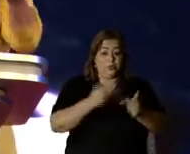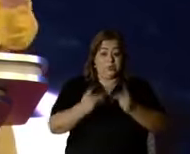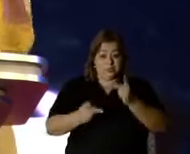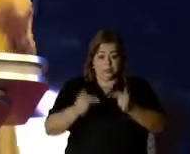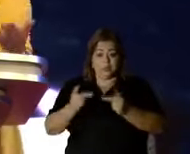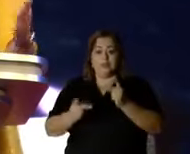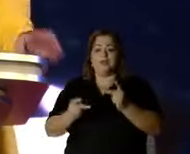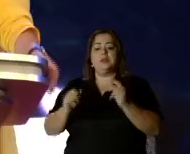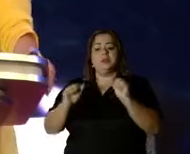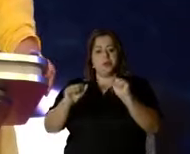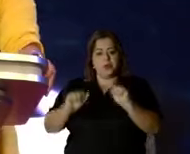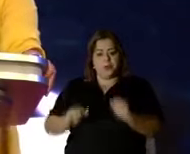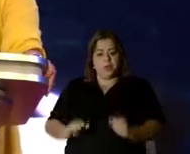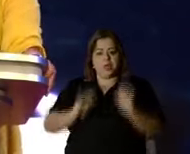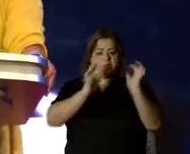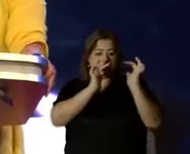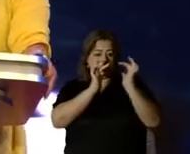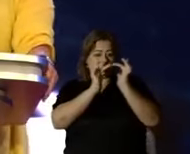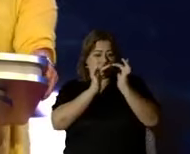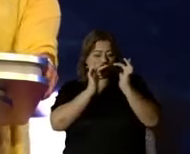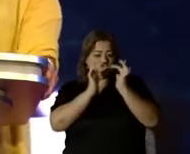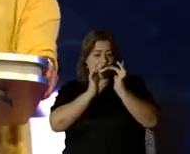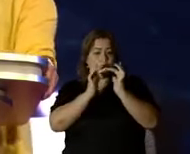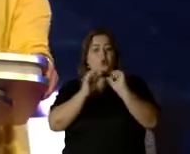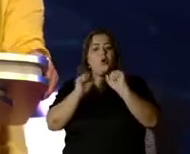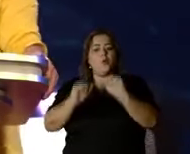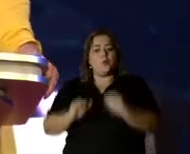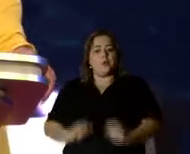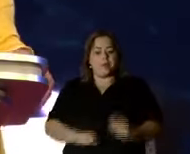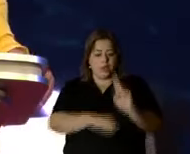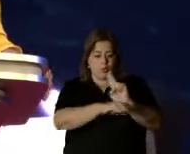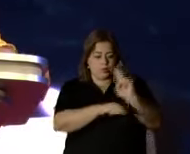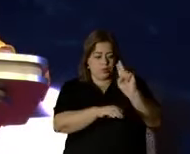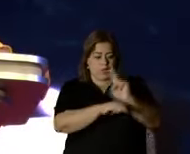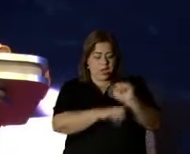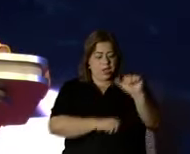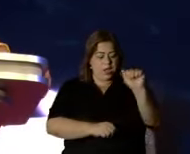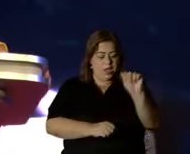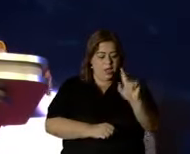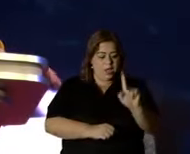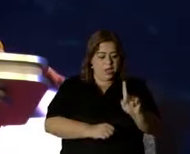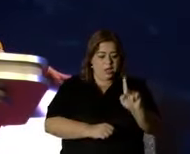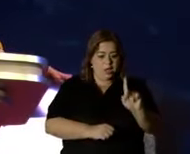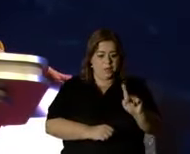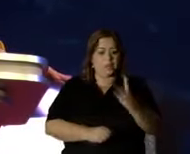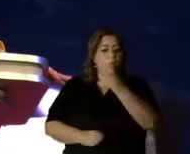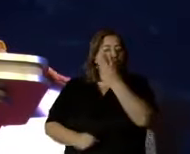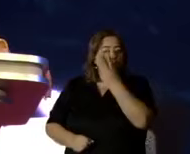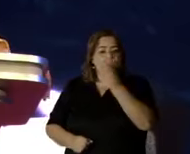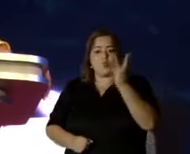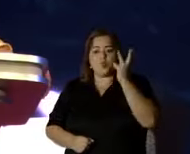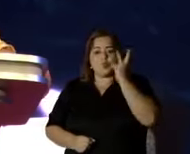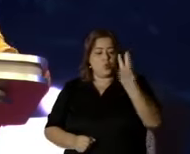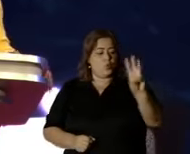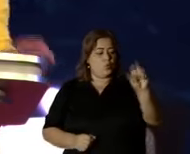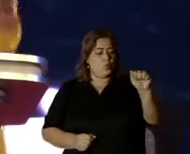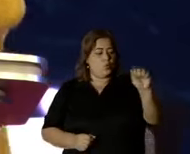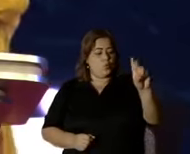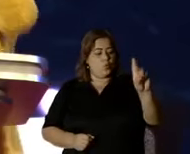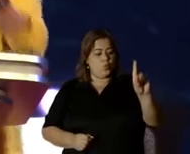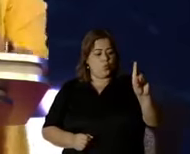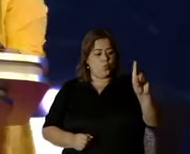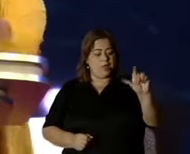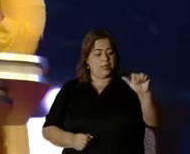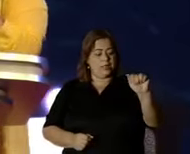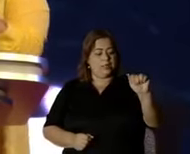hoy, pero quiere mantenerse en contacto, puede bajar la aplicación que se llama Wanda Rolón, para que no se le olvide, y